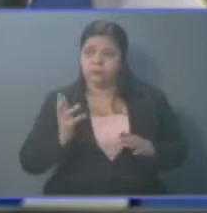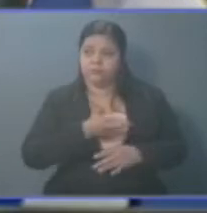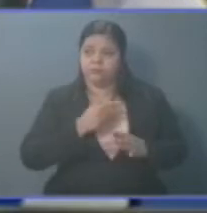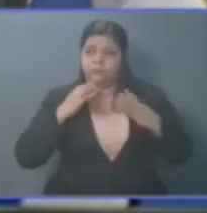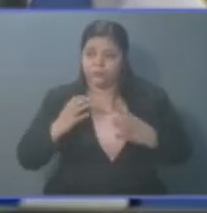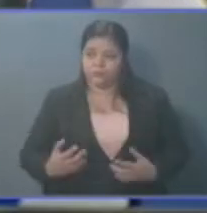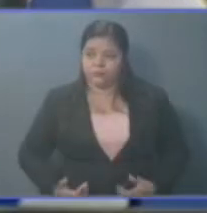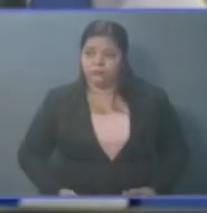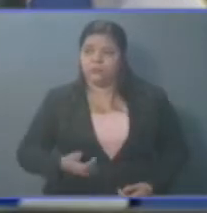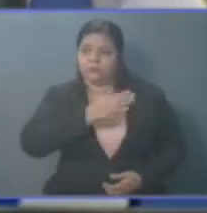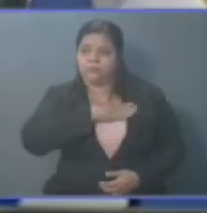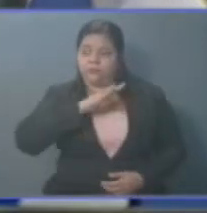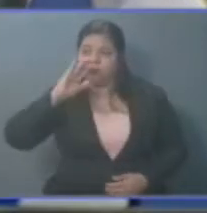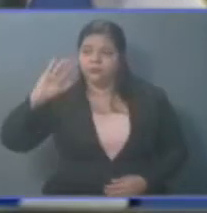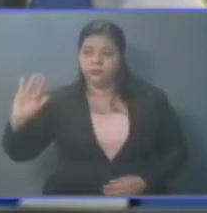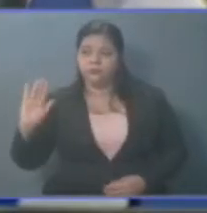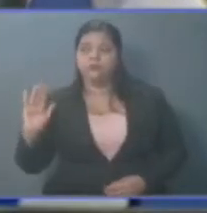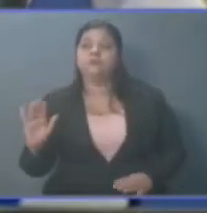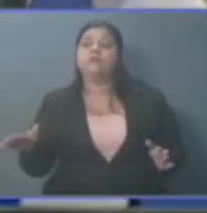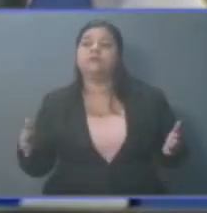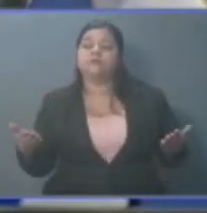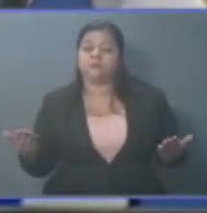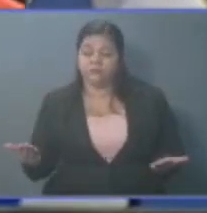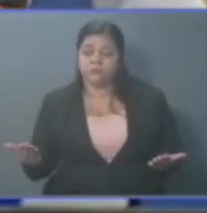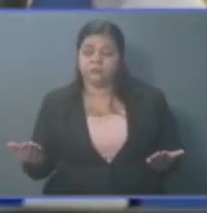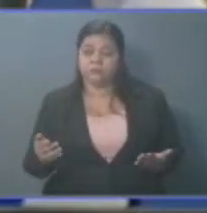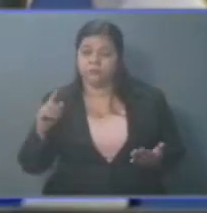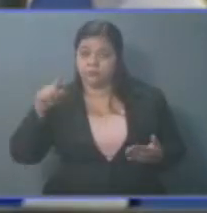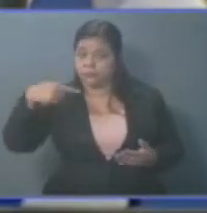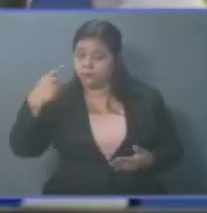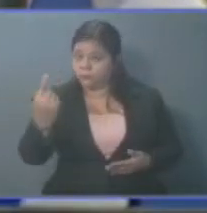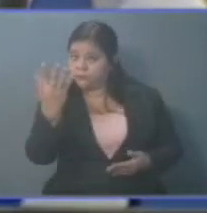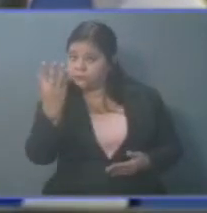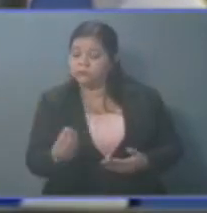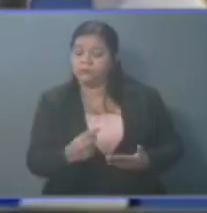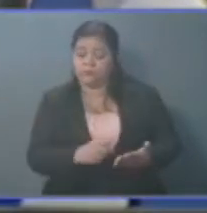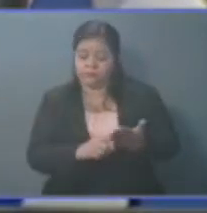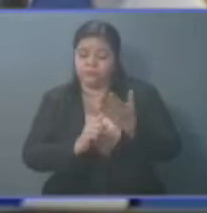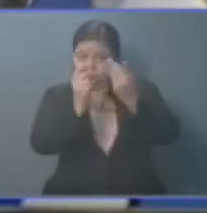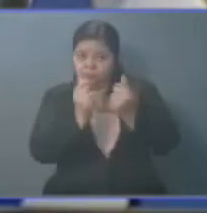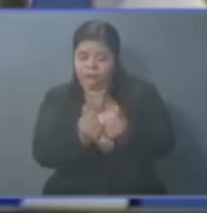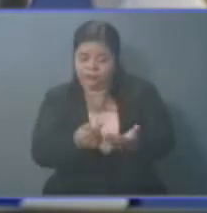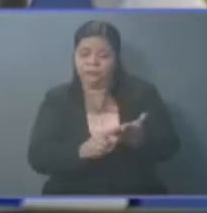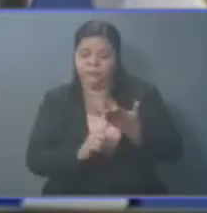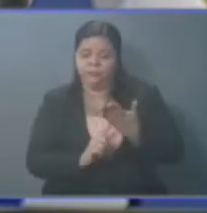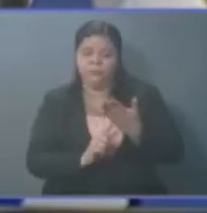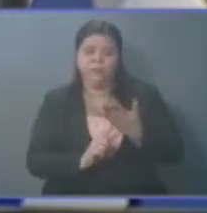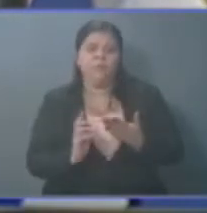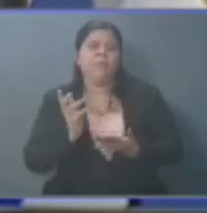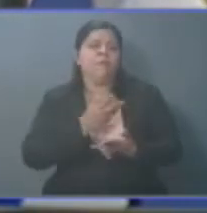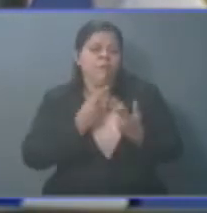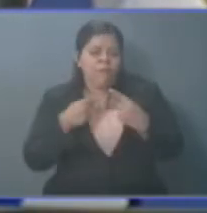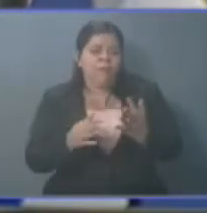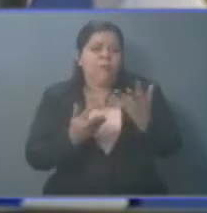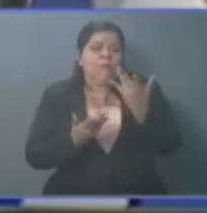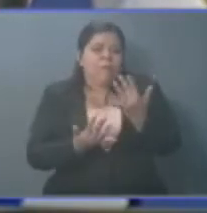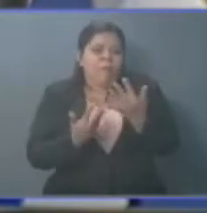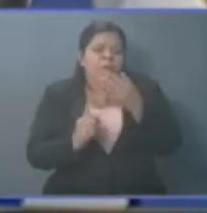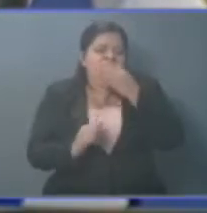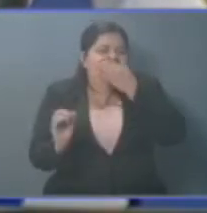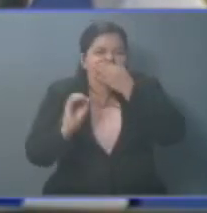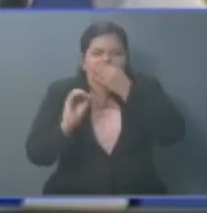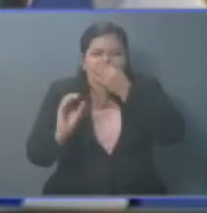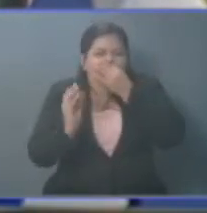gobierno el compromiso de que en los siguientes días enviaba el presupuesto. Todavía lo estamos esperando. No lo ha